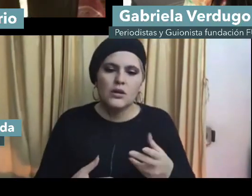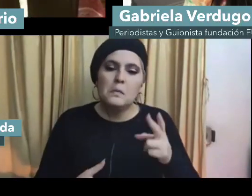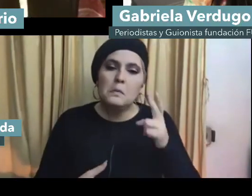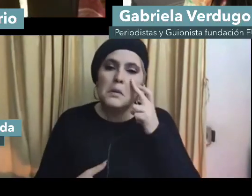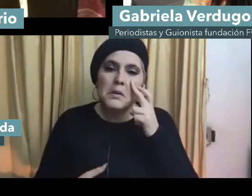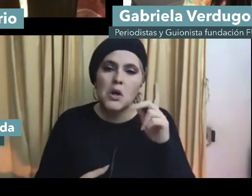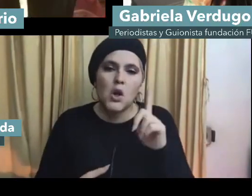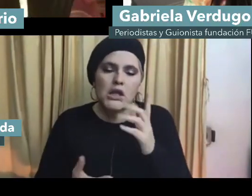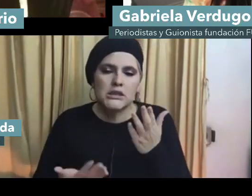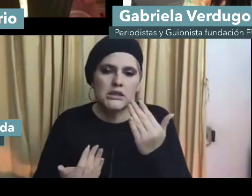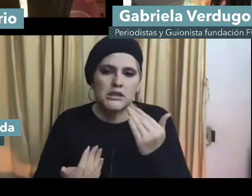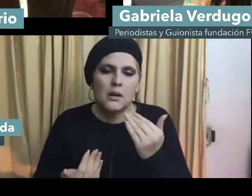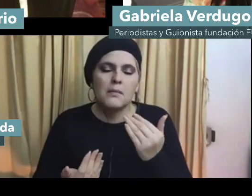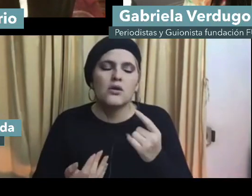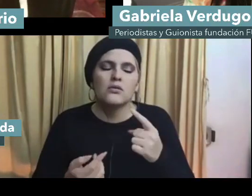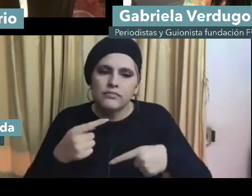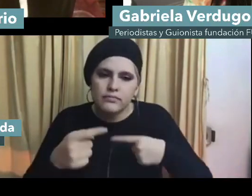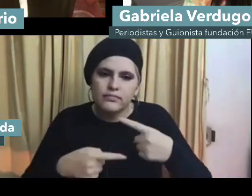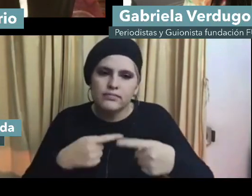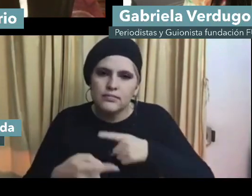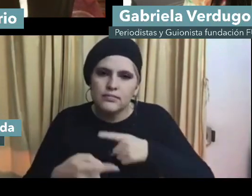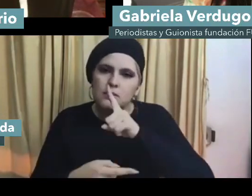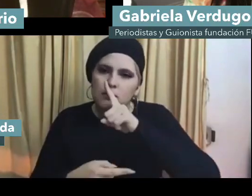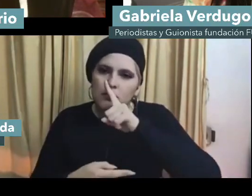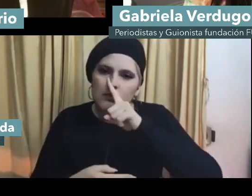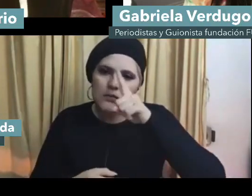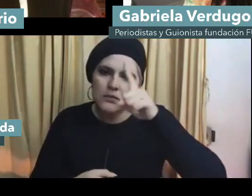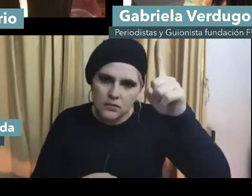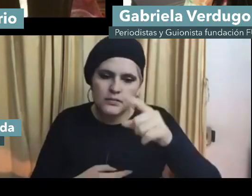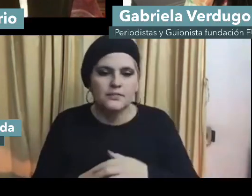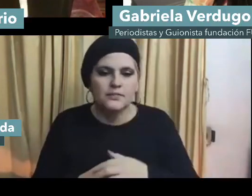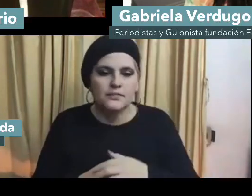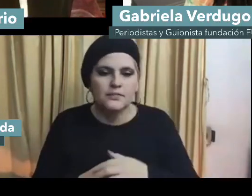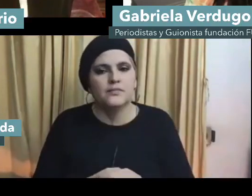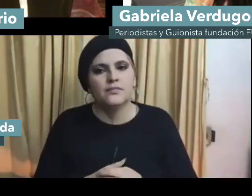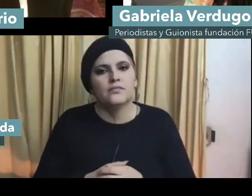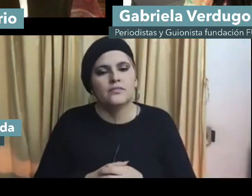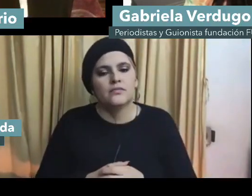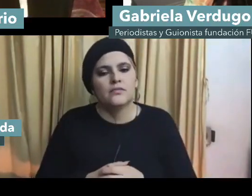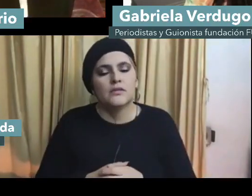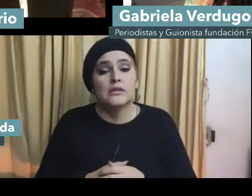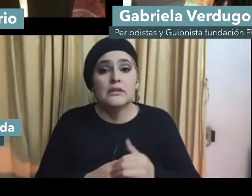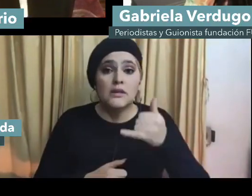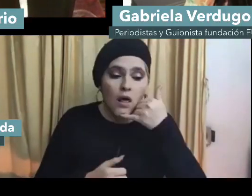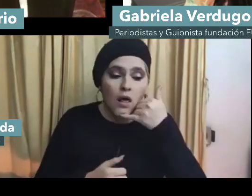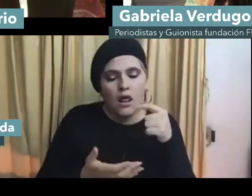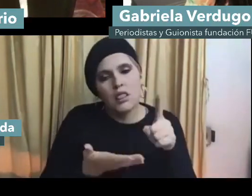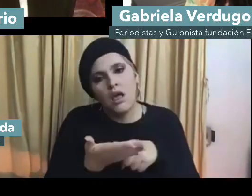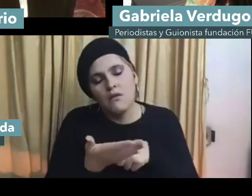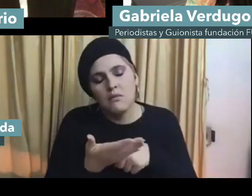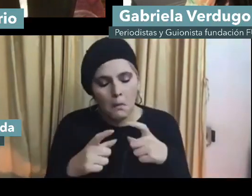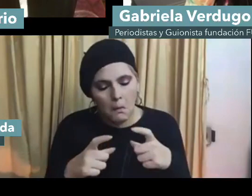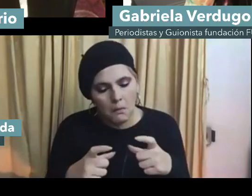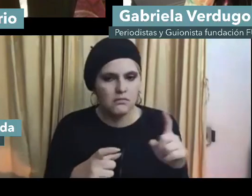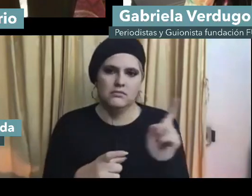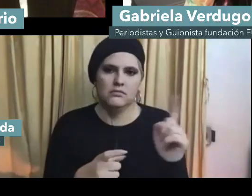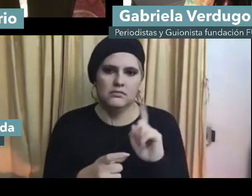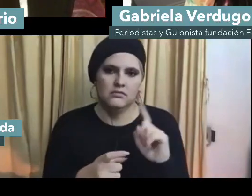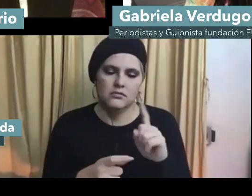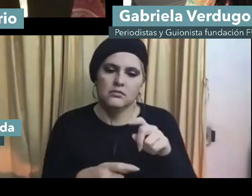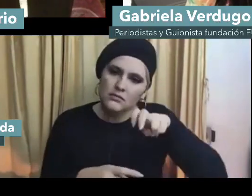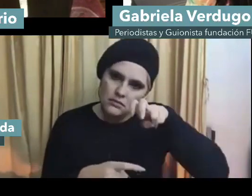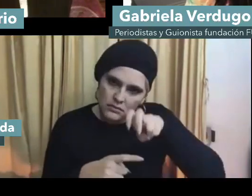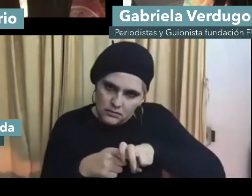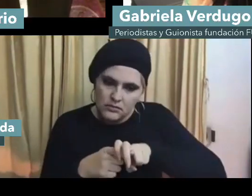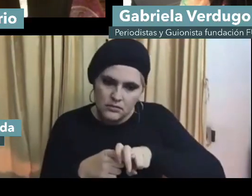Y baja y sin celular, sin tablet, sentado en el water, porque ahora la otra cosa es que el water se va con tablet y con celular, por lo